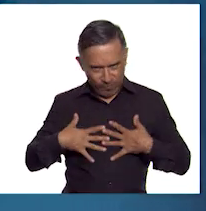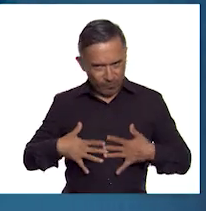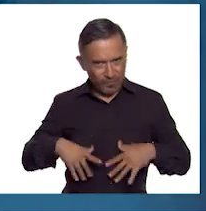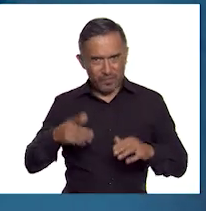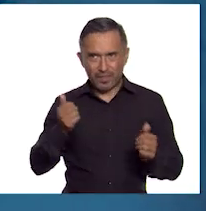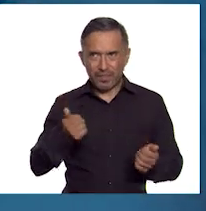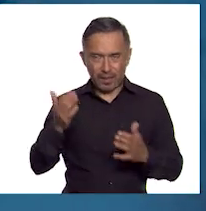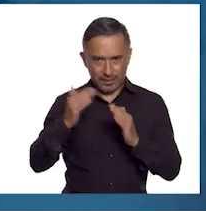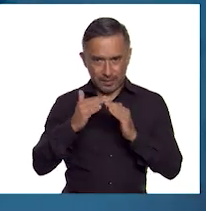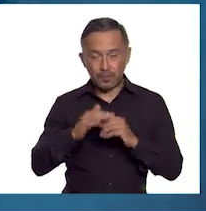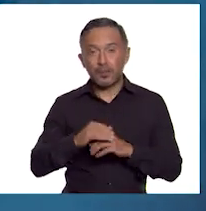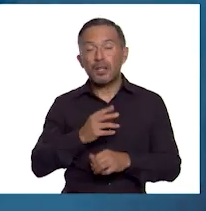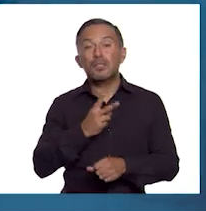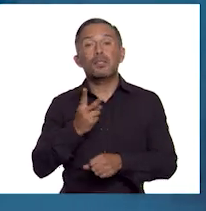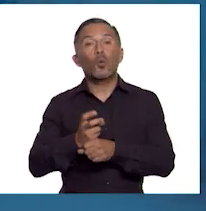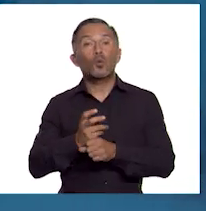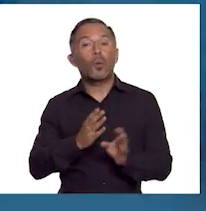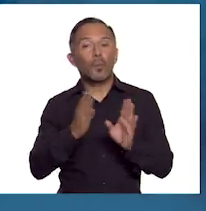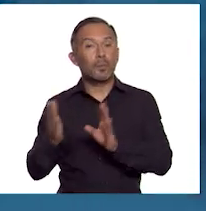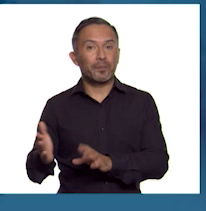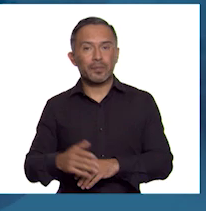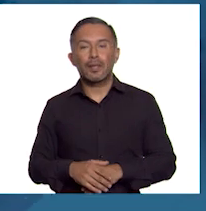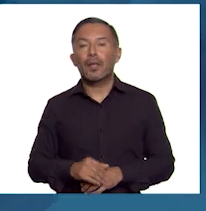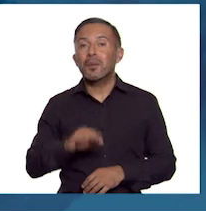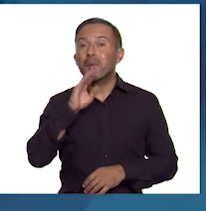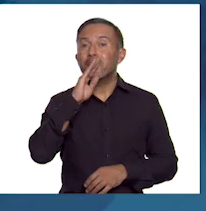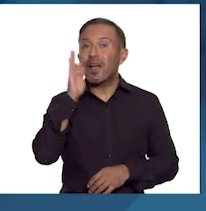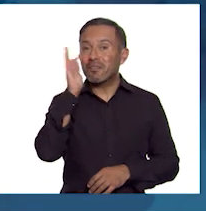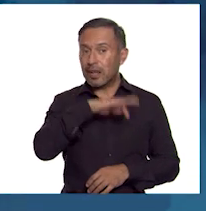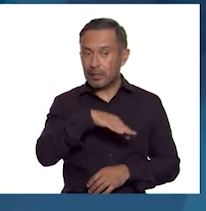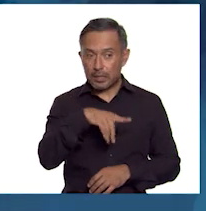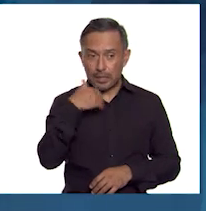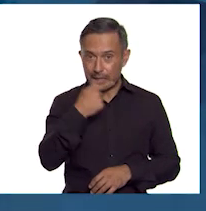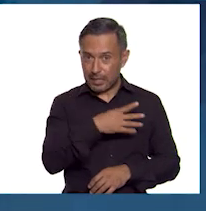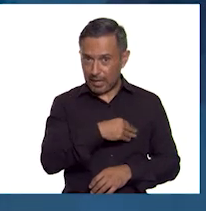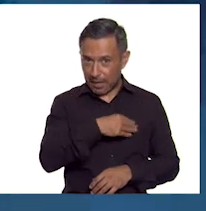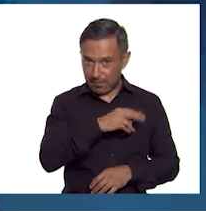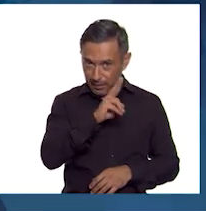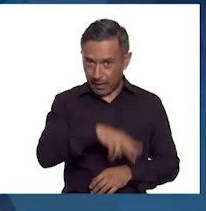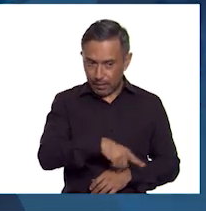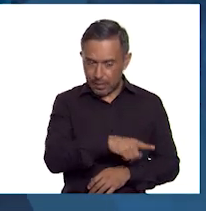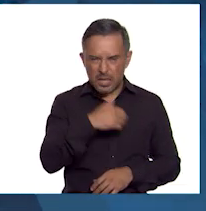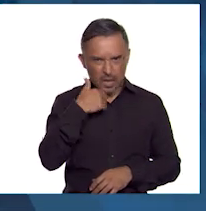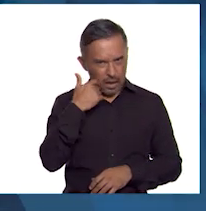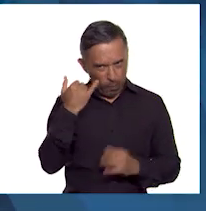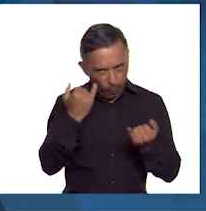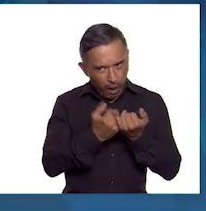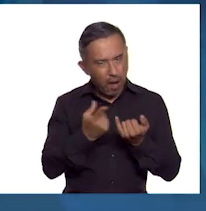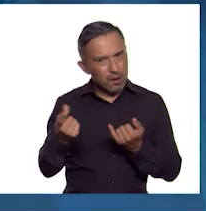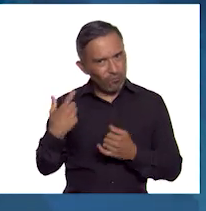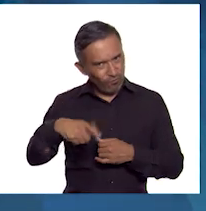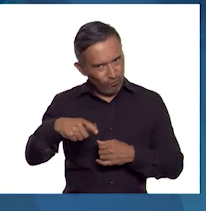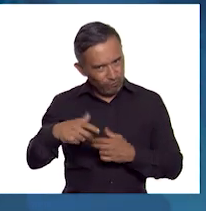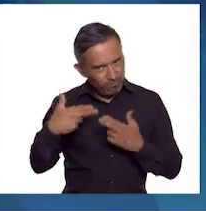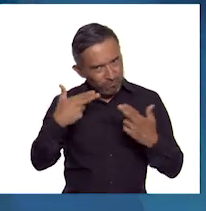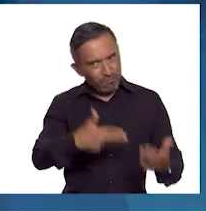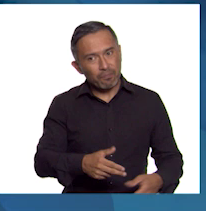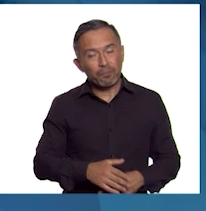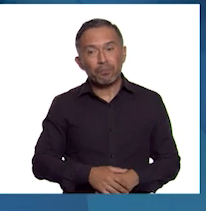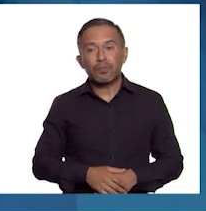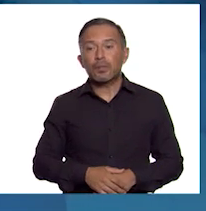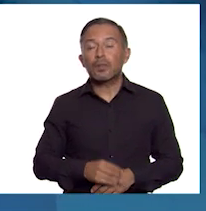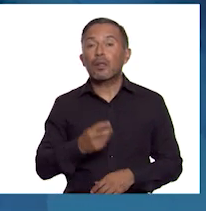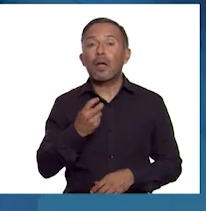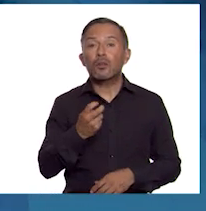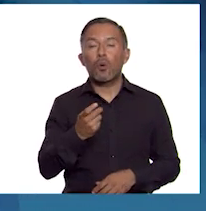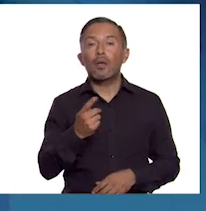problema consiste en que la madrastra desea que su hija verdadera obtenga la misma riqueza que su hermanastra. Para resolverlo,